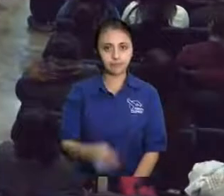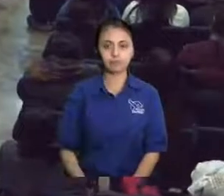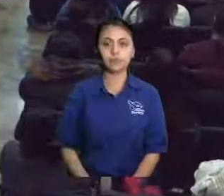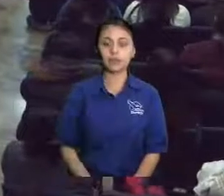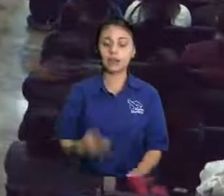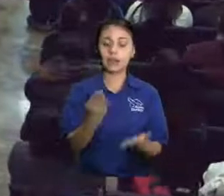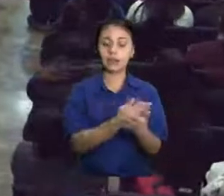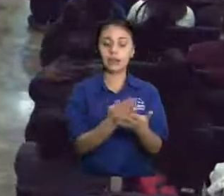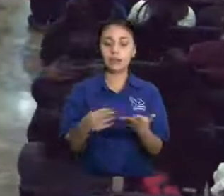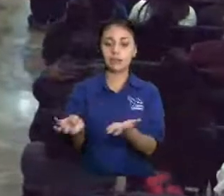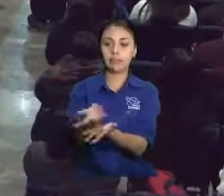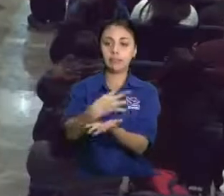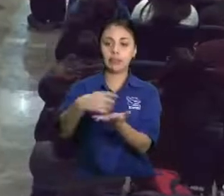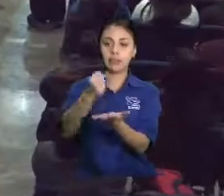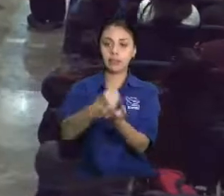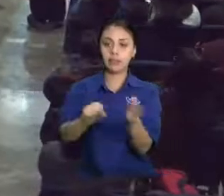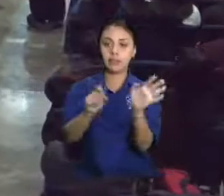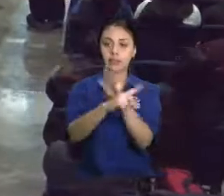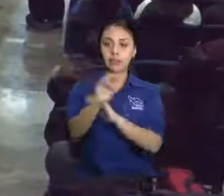Malaquías 1:6.